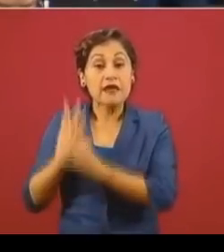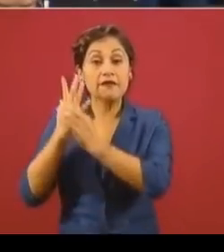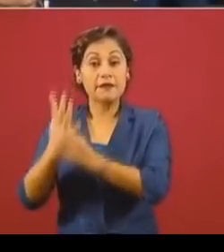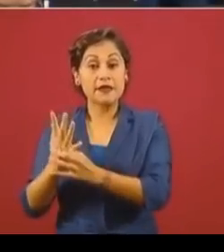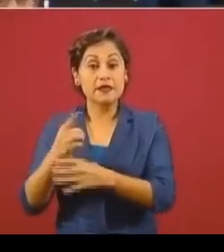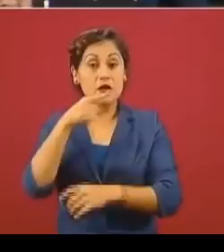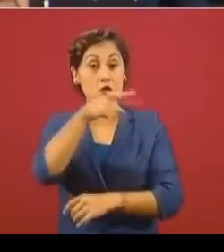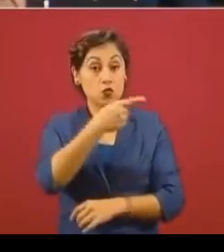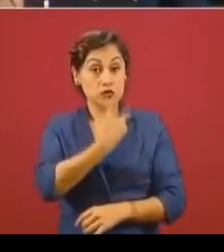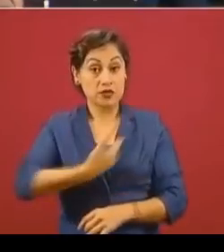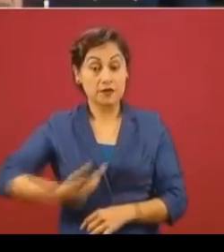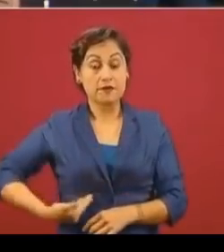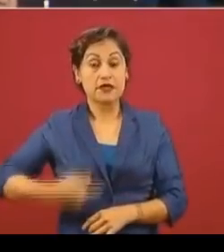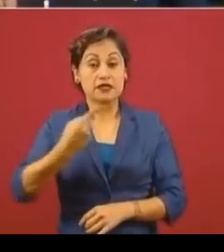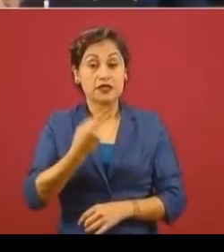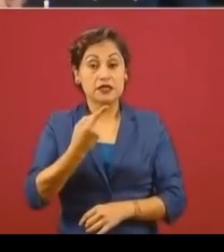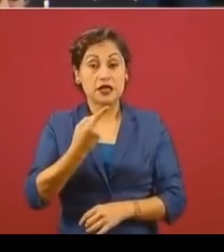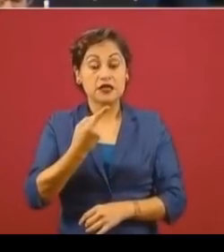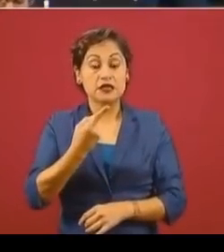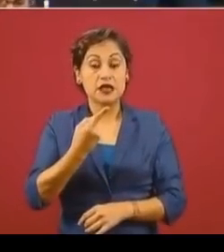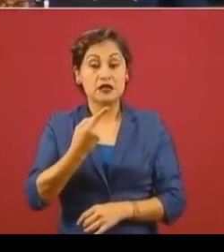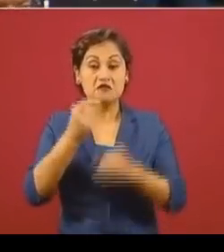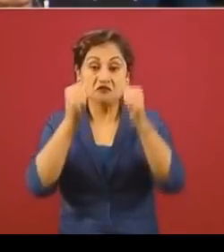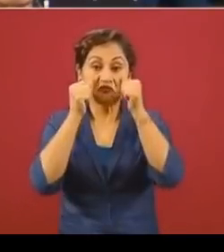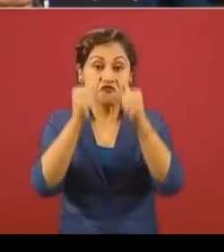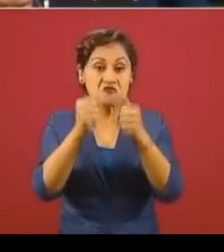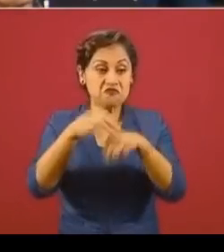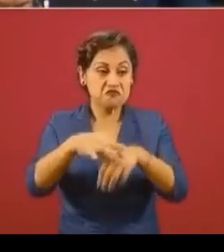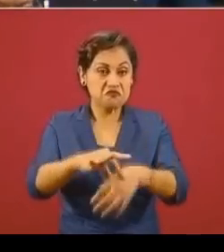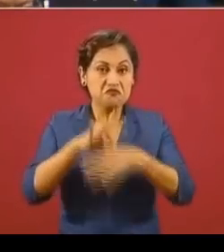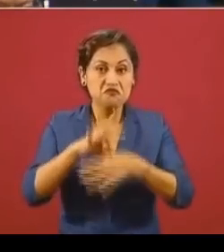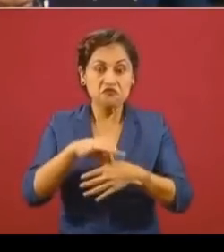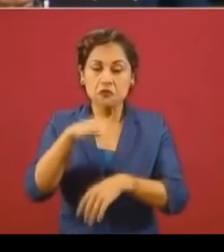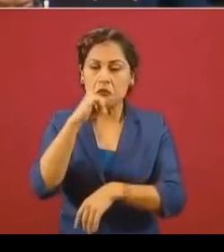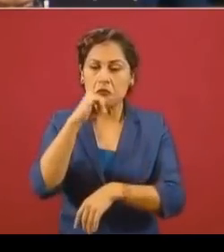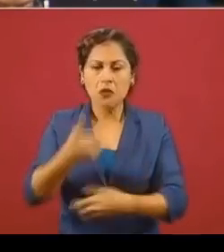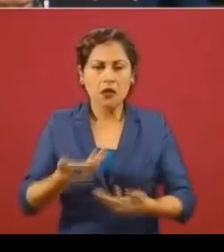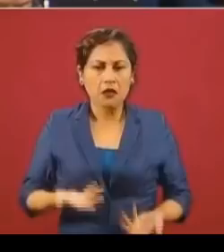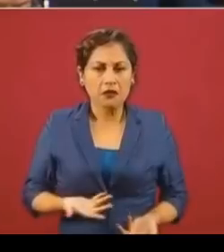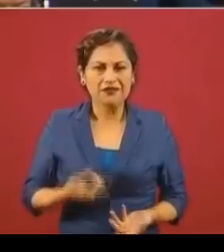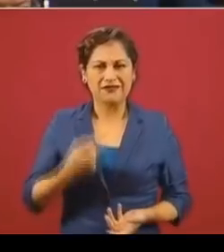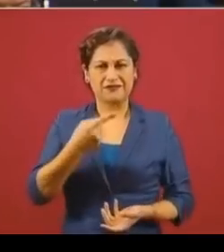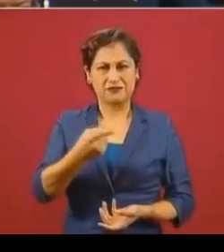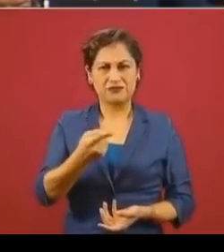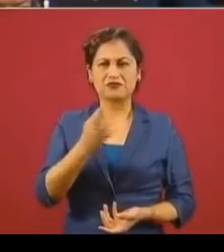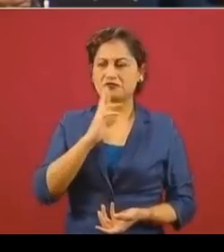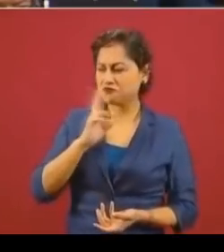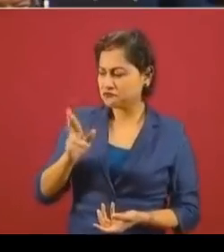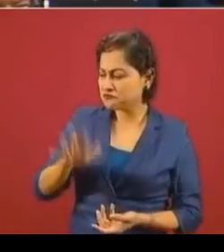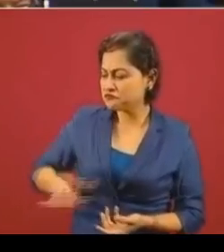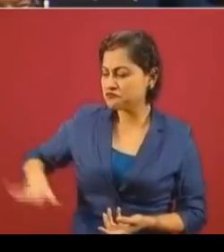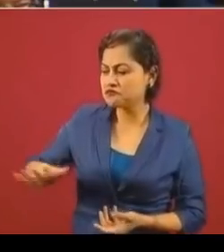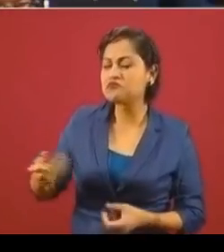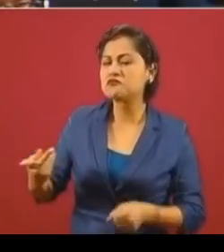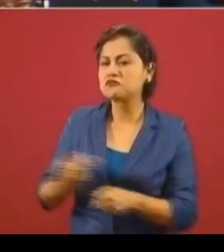la espalda a la realidad. ¿Qué responderles o qué responder en torno a su ensayo